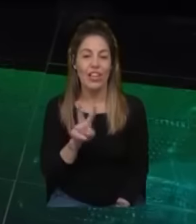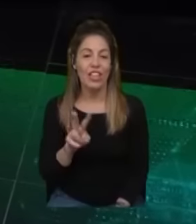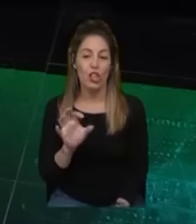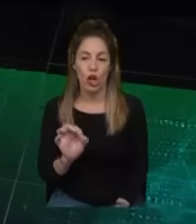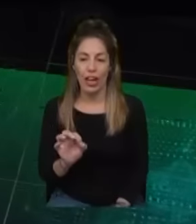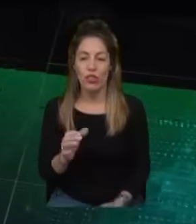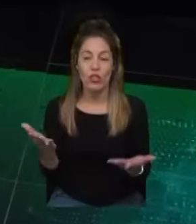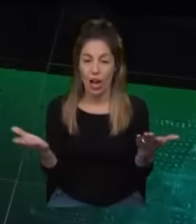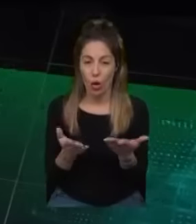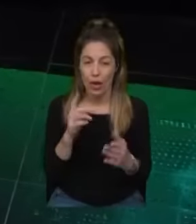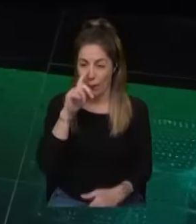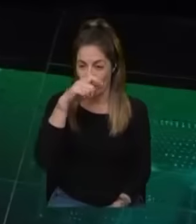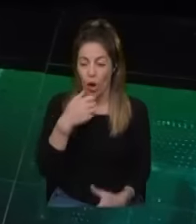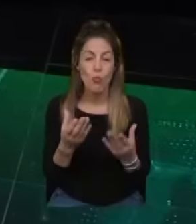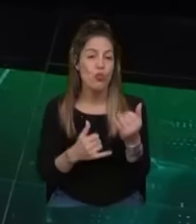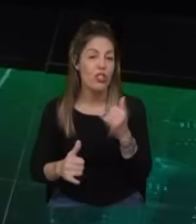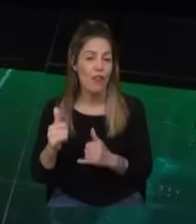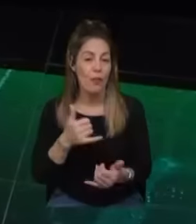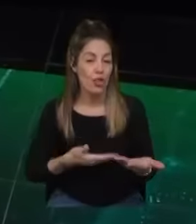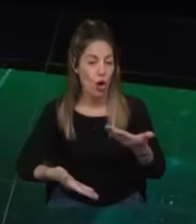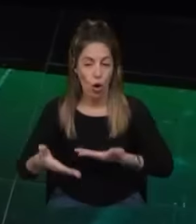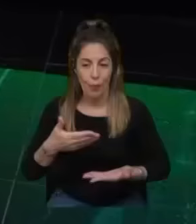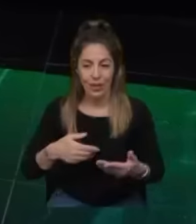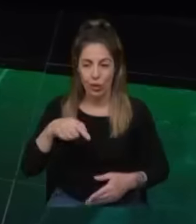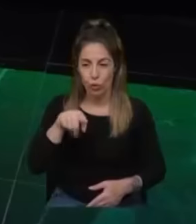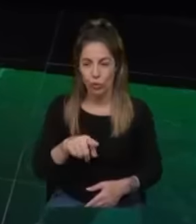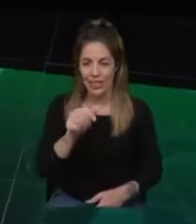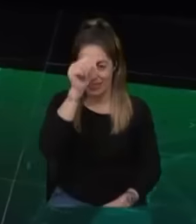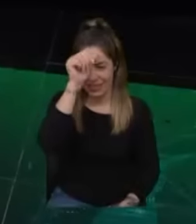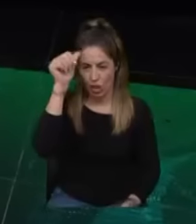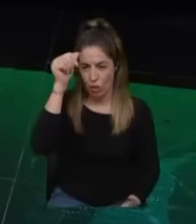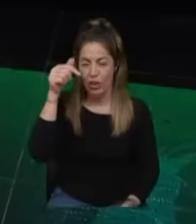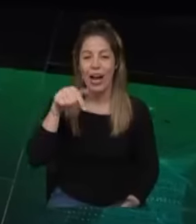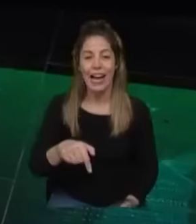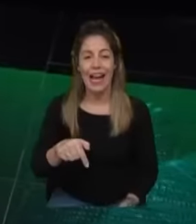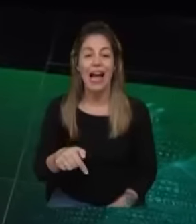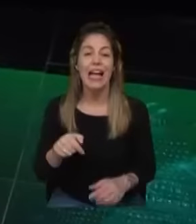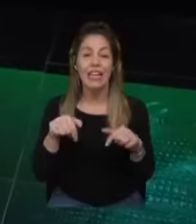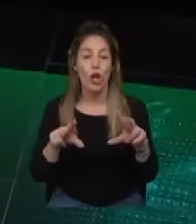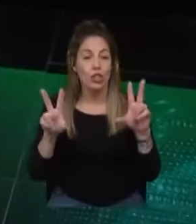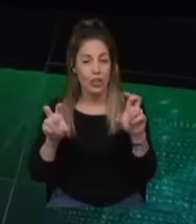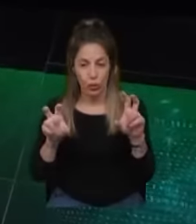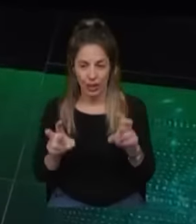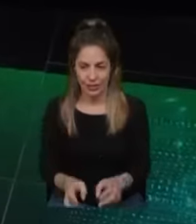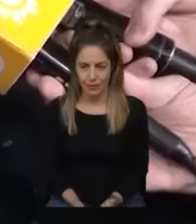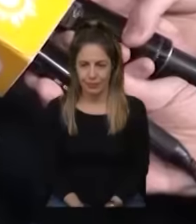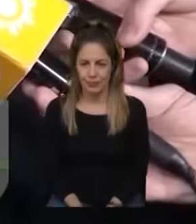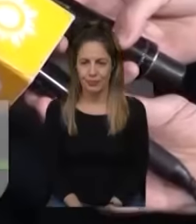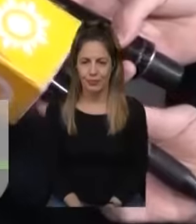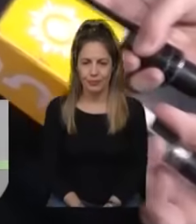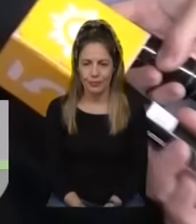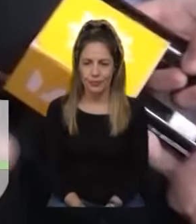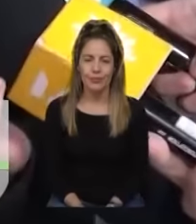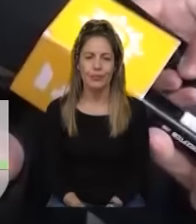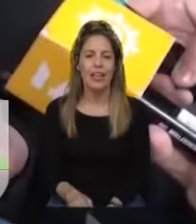en Montevideo y hay mucha información para compartir con ustedes este domingo. Aquí están, estos son nuestros titulares.